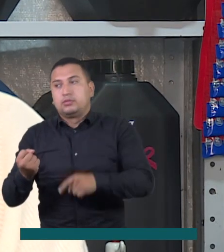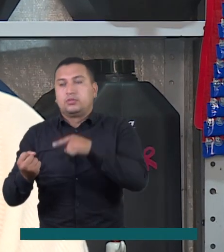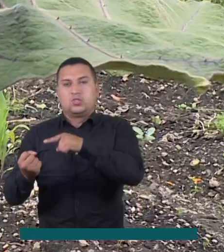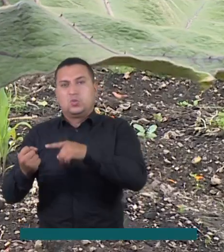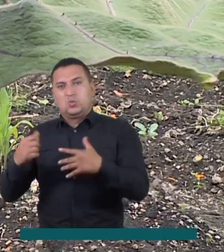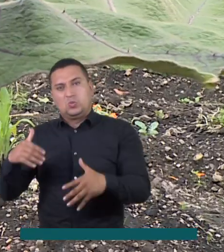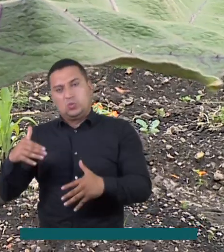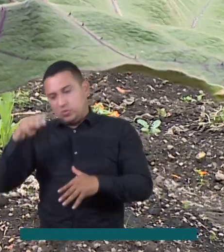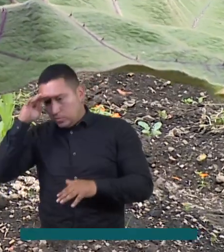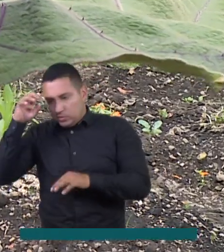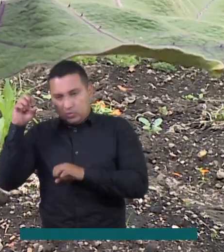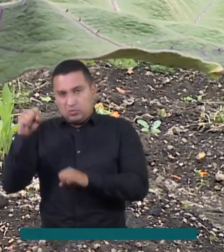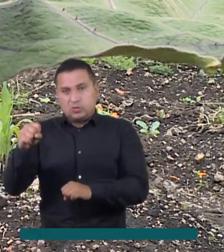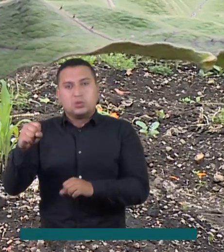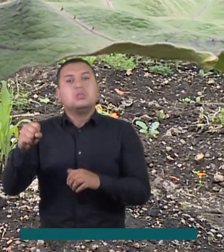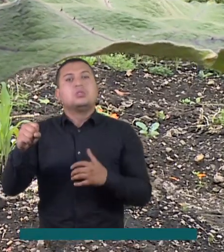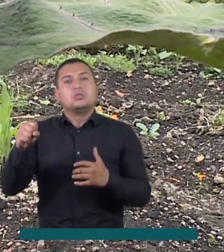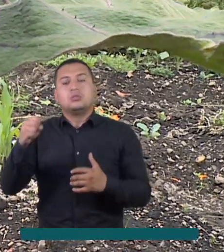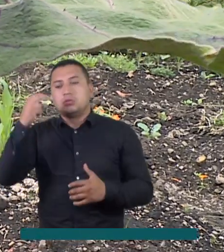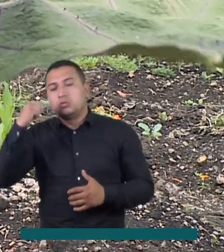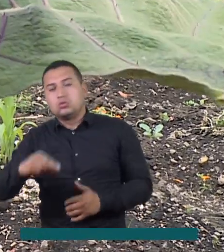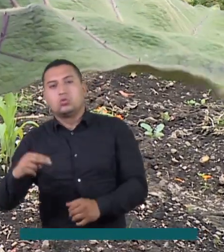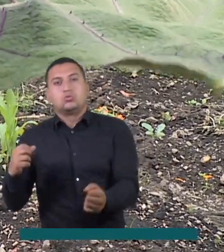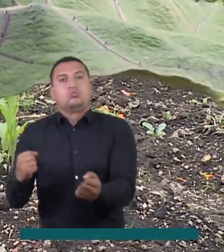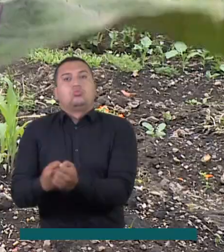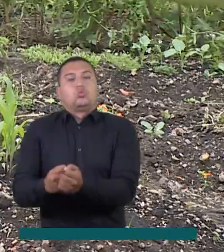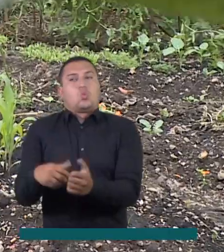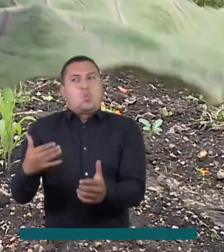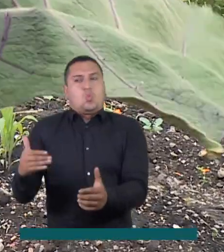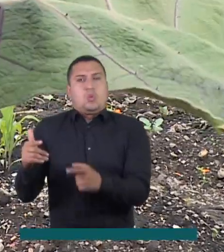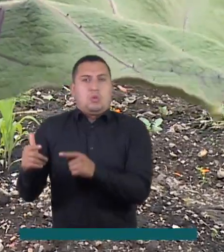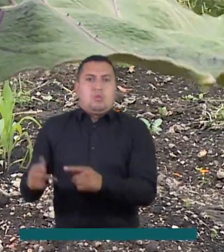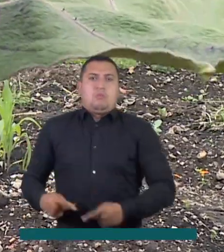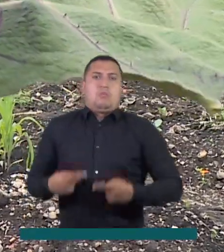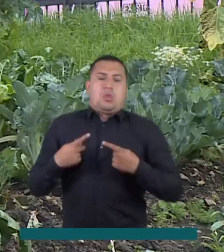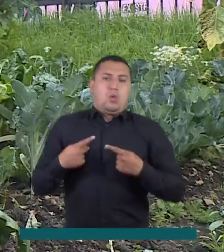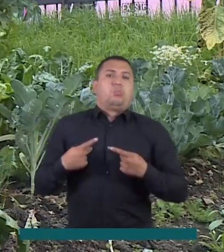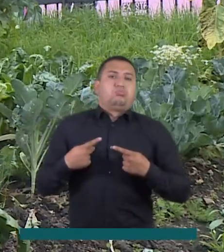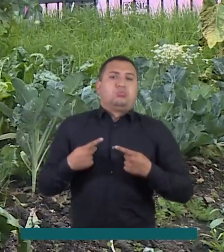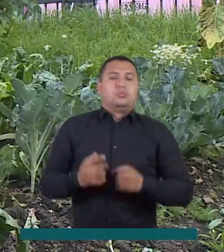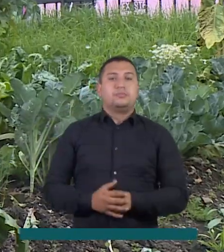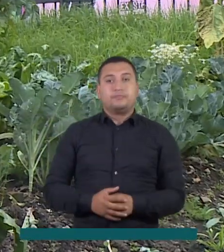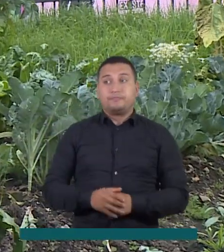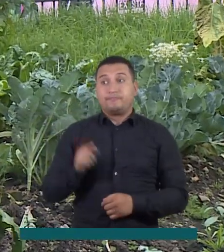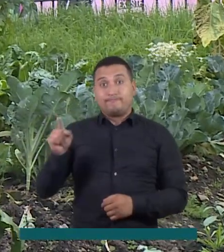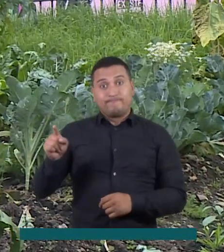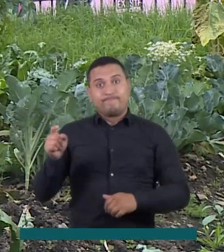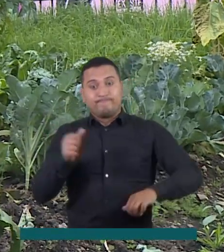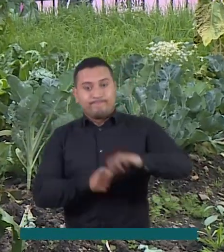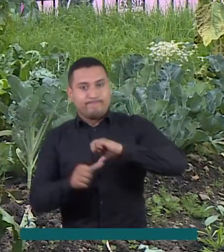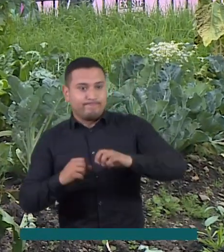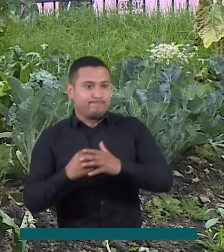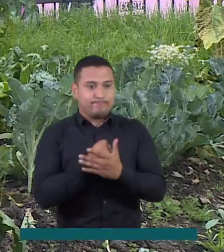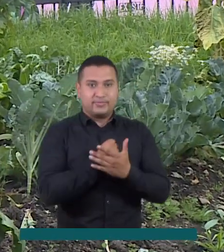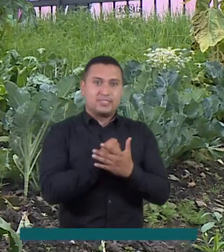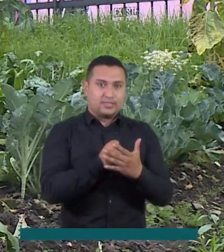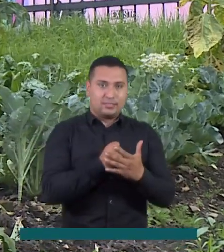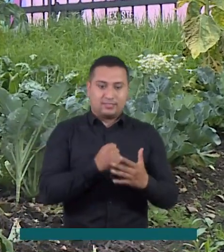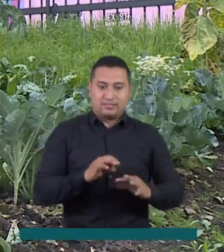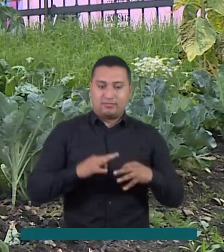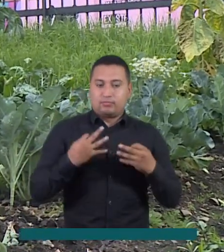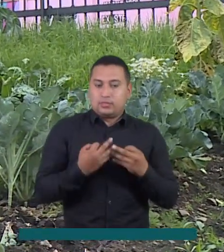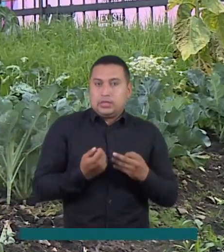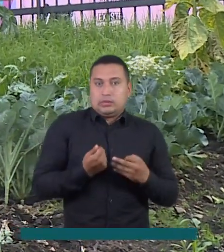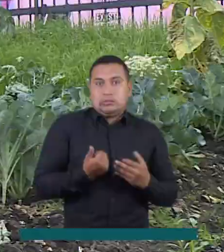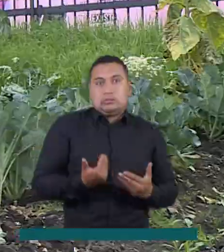adelante. Con ese trabajo no solo generan el sustento de sus familias, también enseñan a sus hijos la responsabilidad y el cuidado